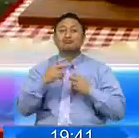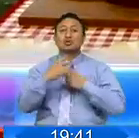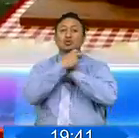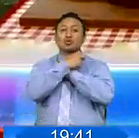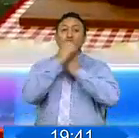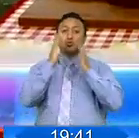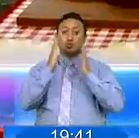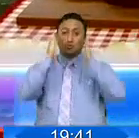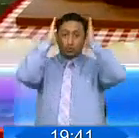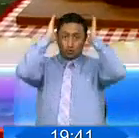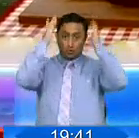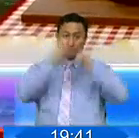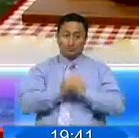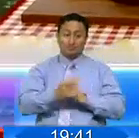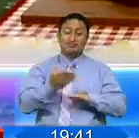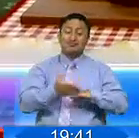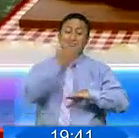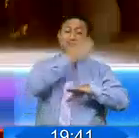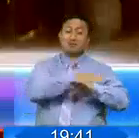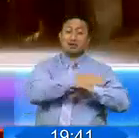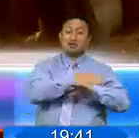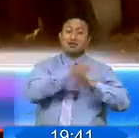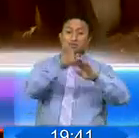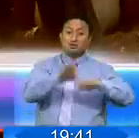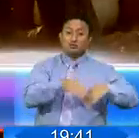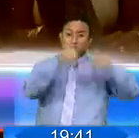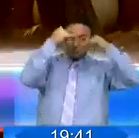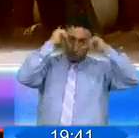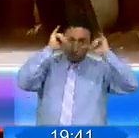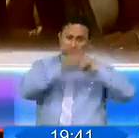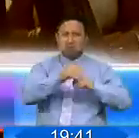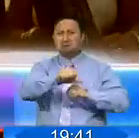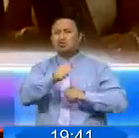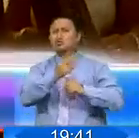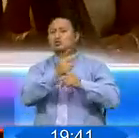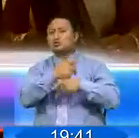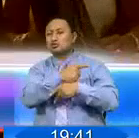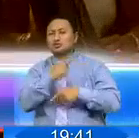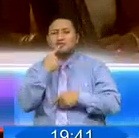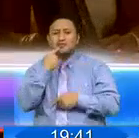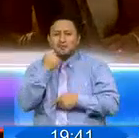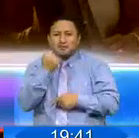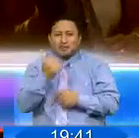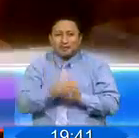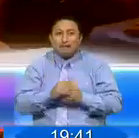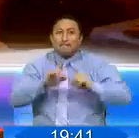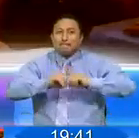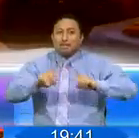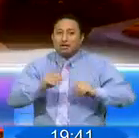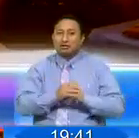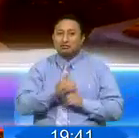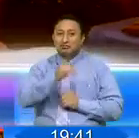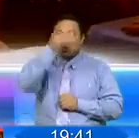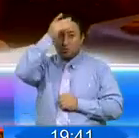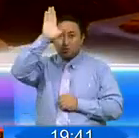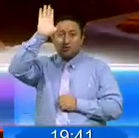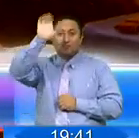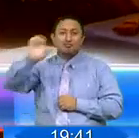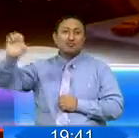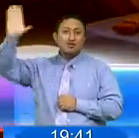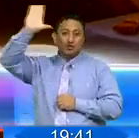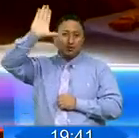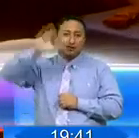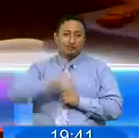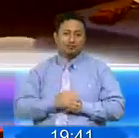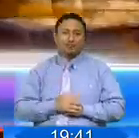desarrollaron en las ferias taurinas de antaño. Eran otros productos, coloridos sabores, pero con la esencia cultural de la Europa del Reino de